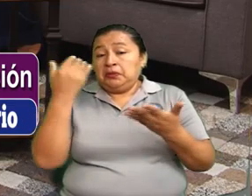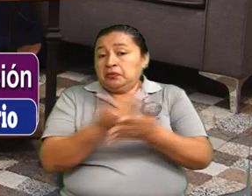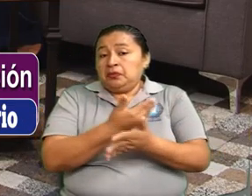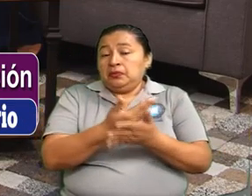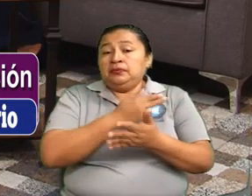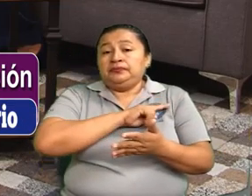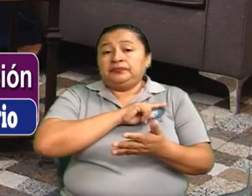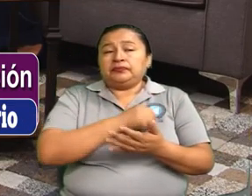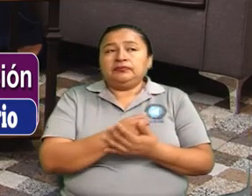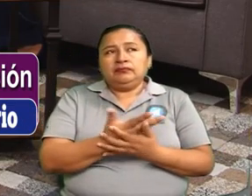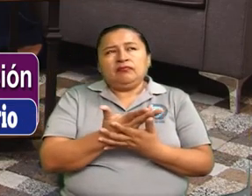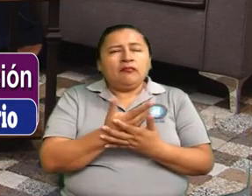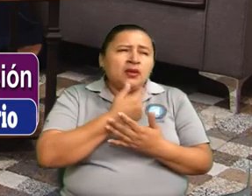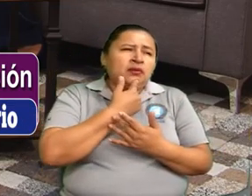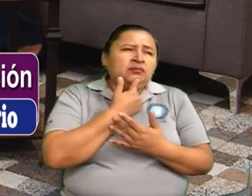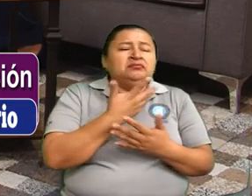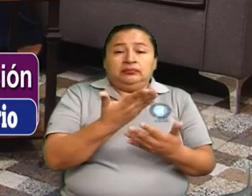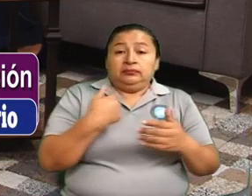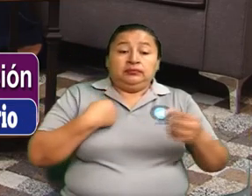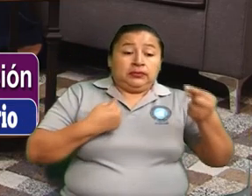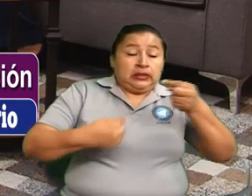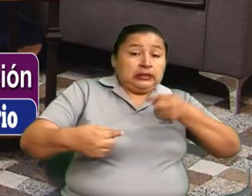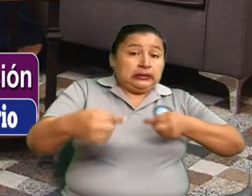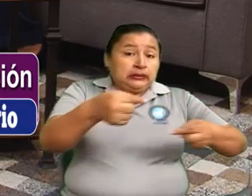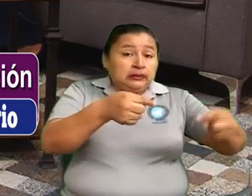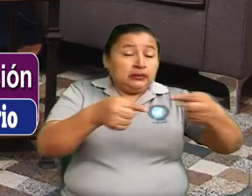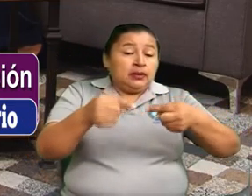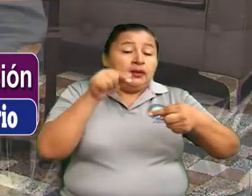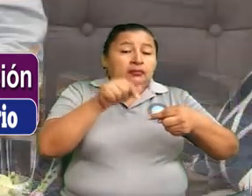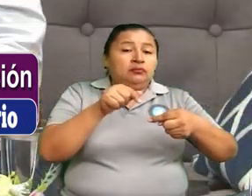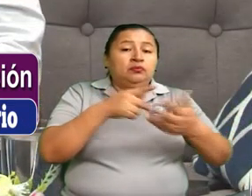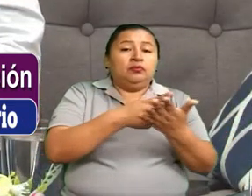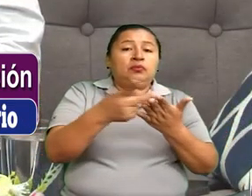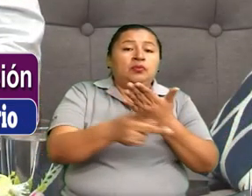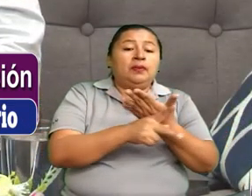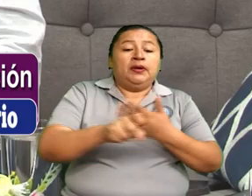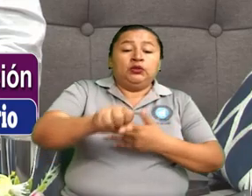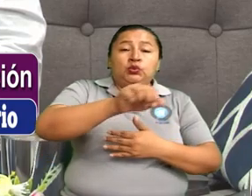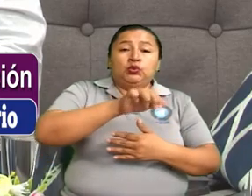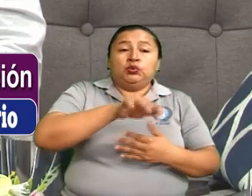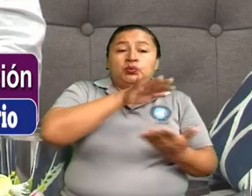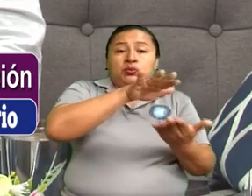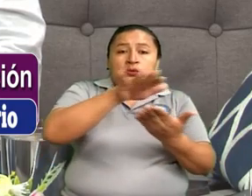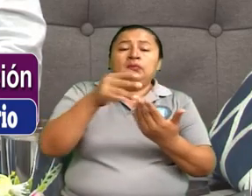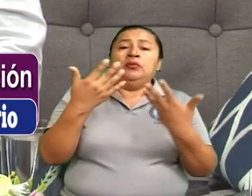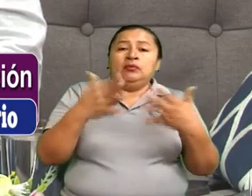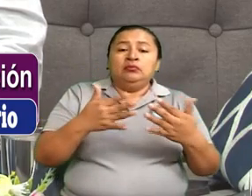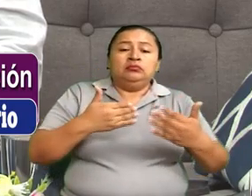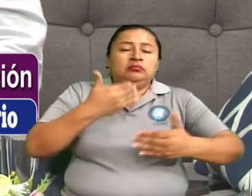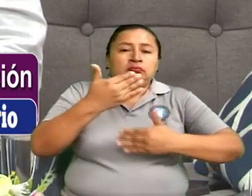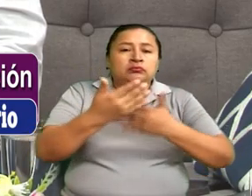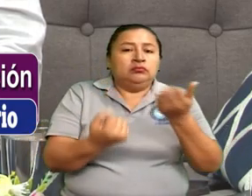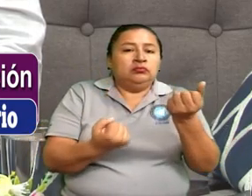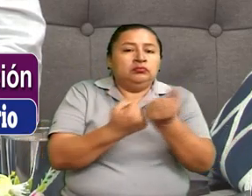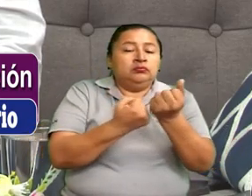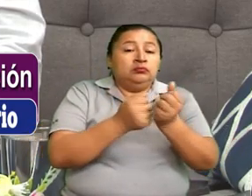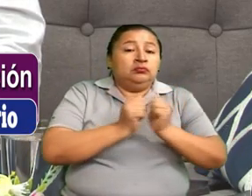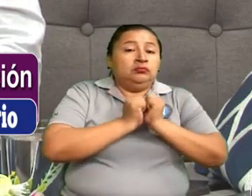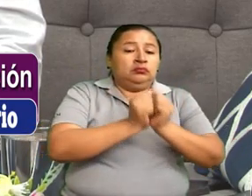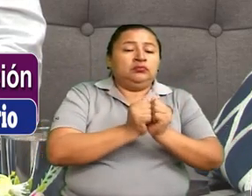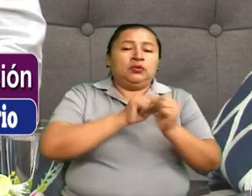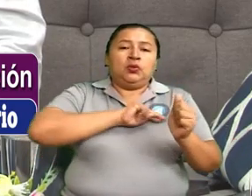partir de las estrategias de los programas socioproductivos, okay, hemos venido acompañando ese talento de nuestro pueblo. Nuestro pueblo